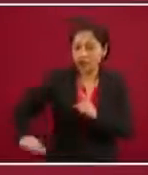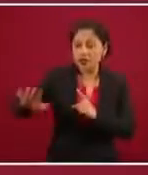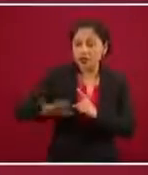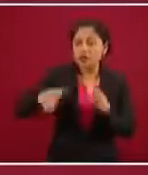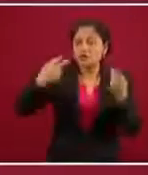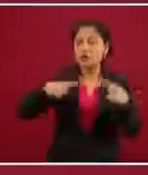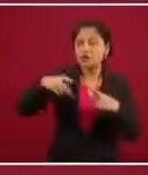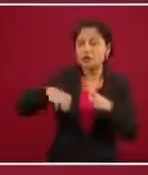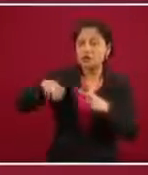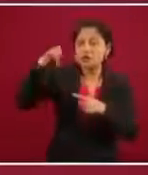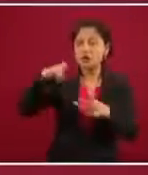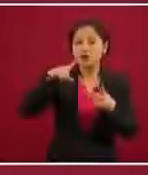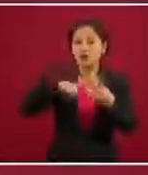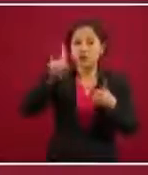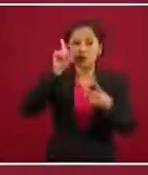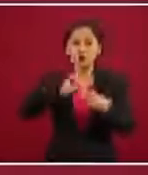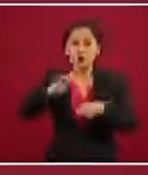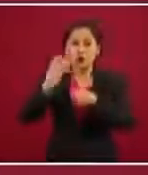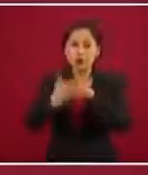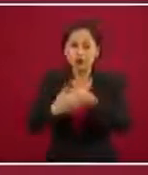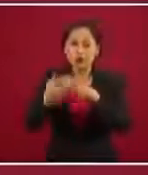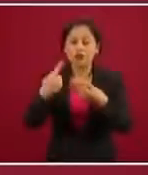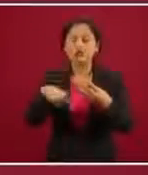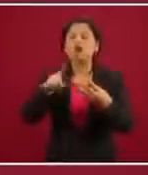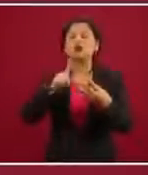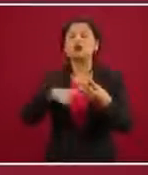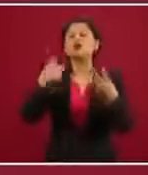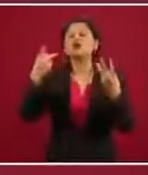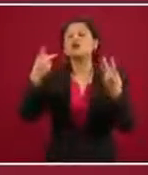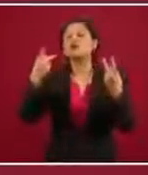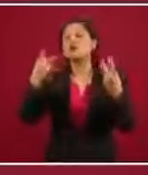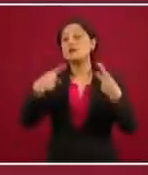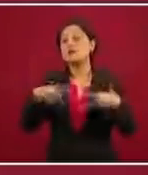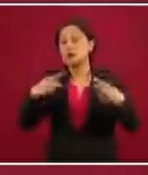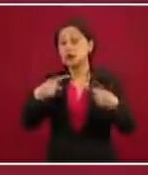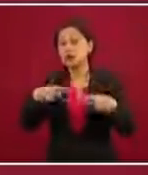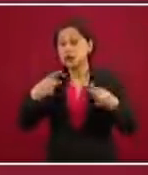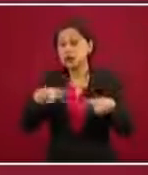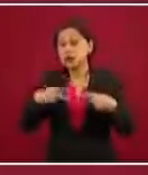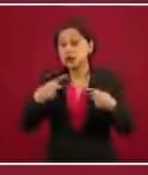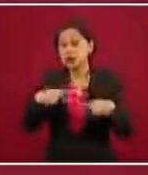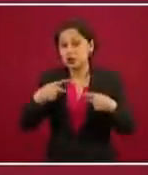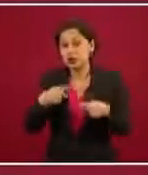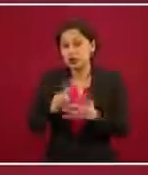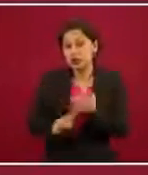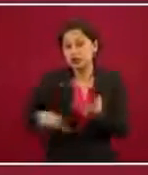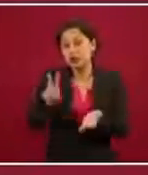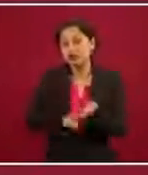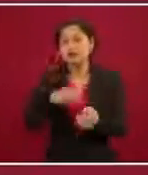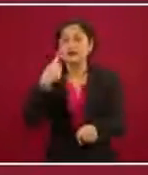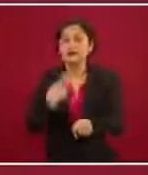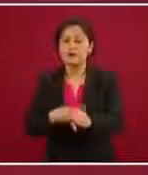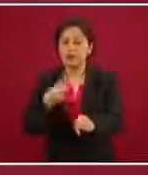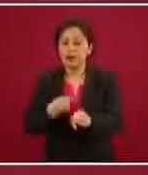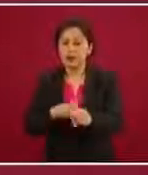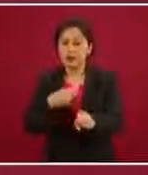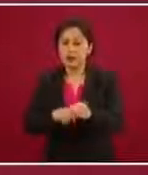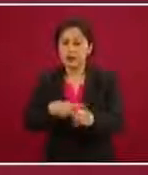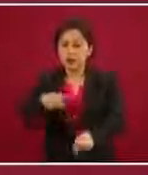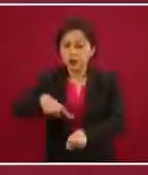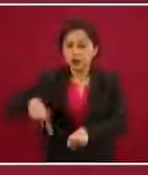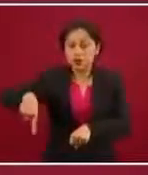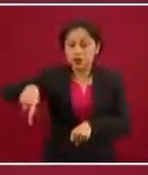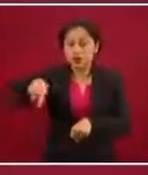embarazadas y desde luego del personal, de los pacientes que tienen otra enfermedad, son los más, el foco